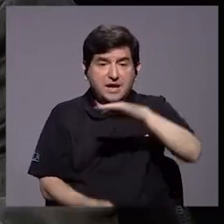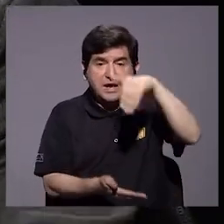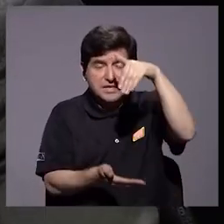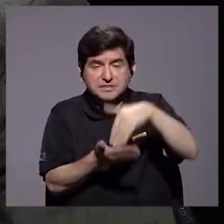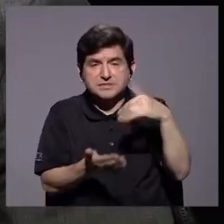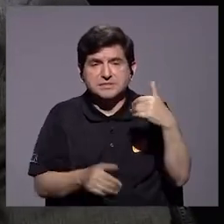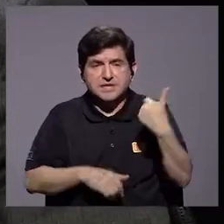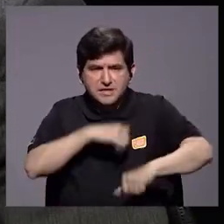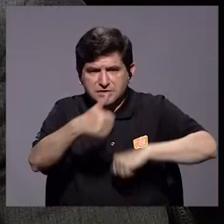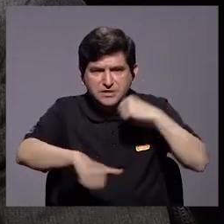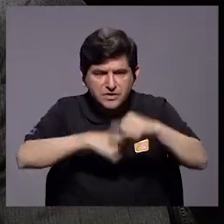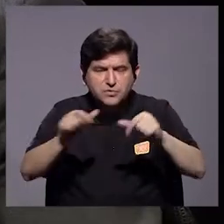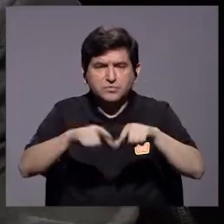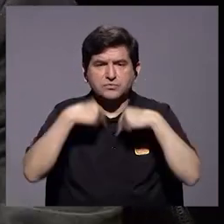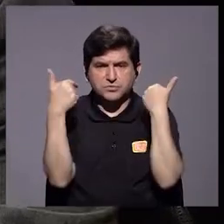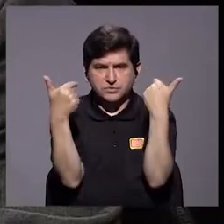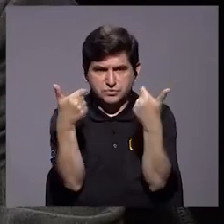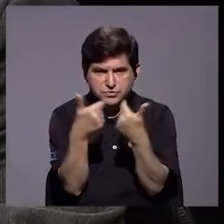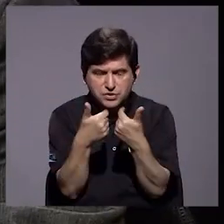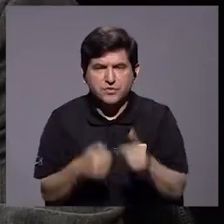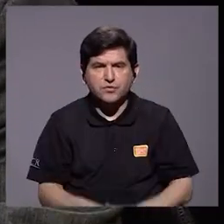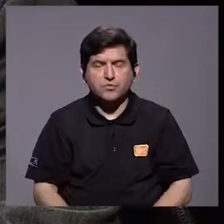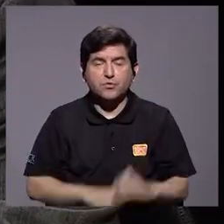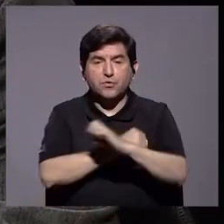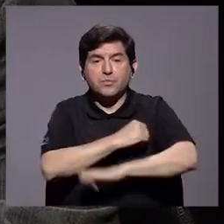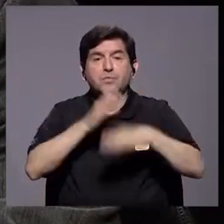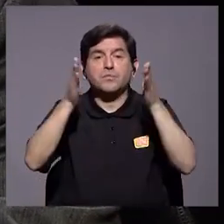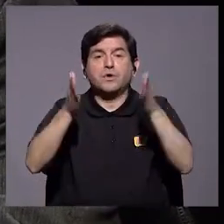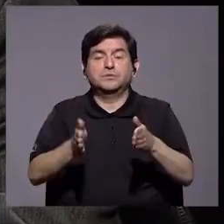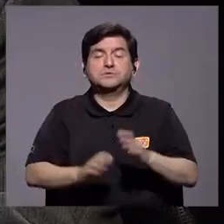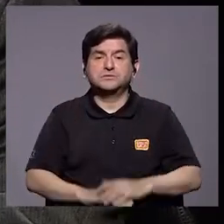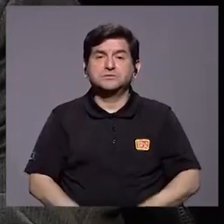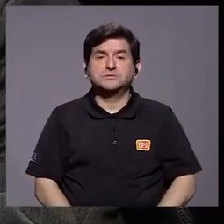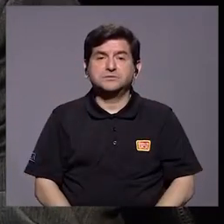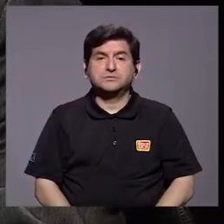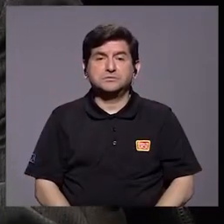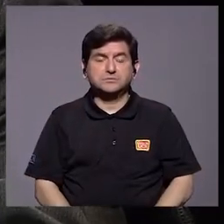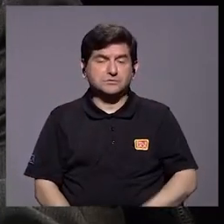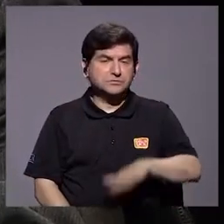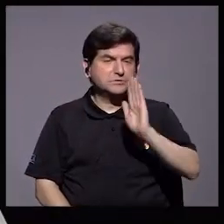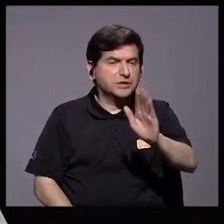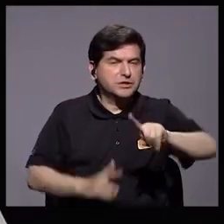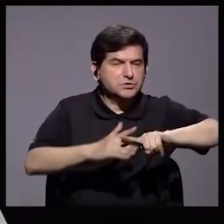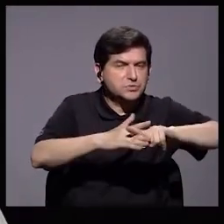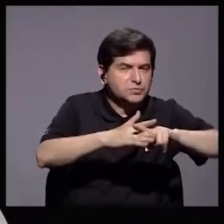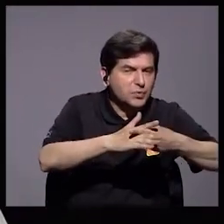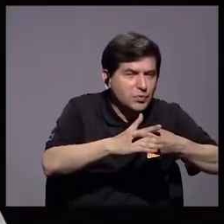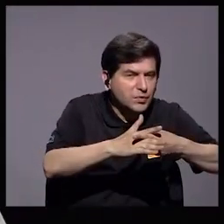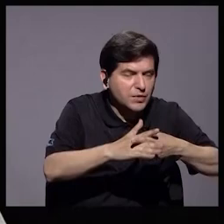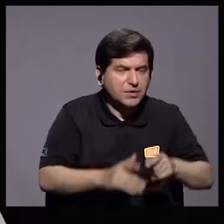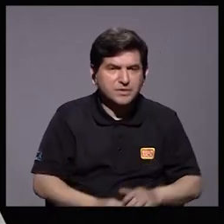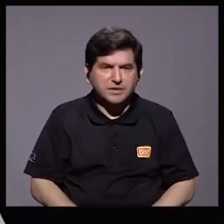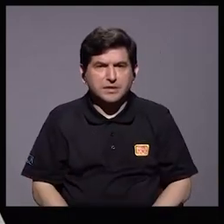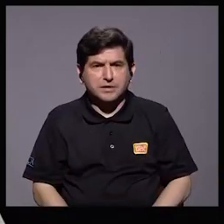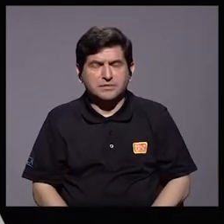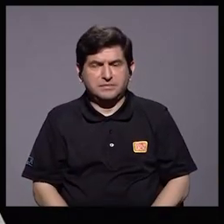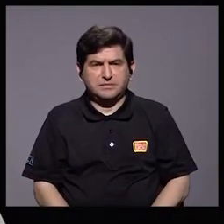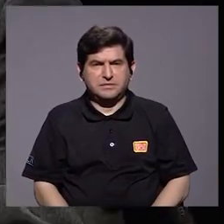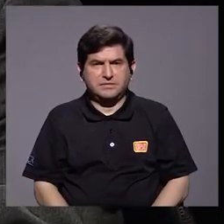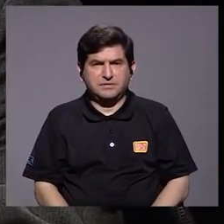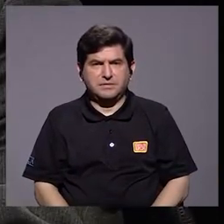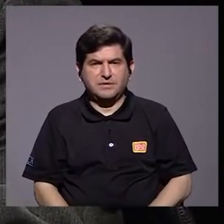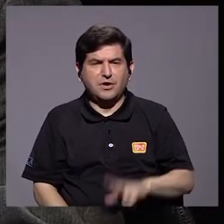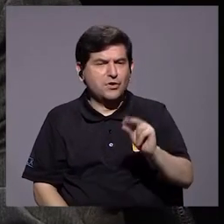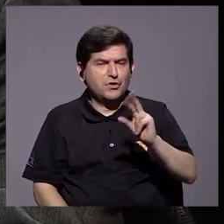grupos además grupos de extranjeros cuya procedencia dueños extranjeros que son nazis eso no es no es